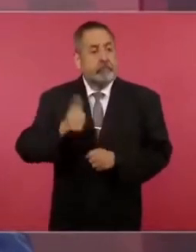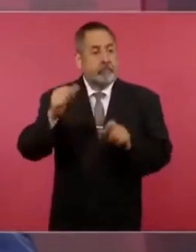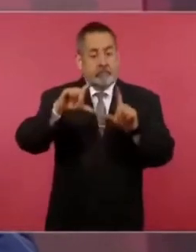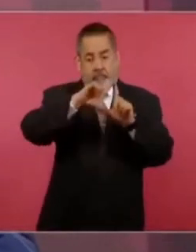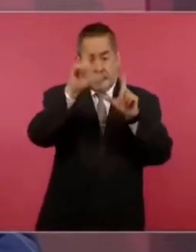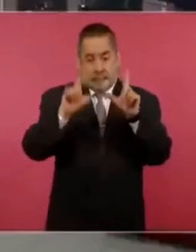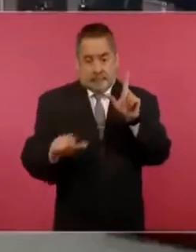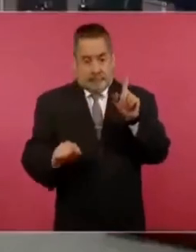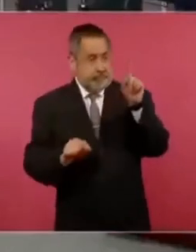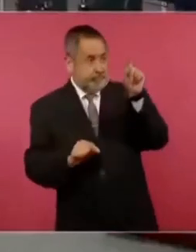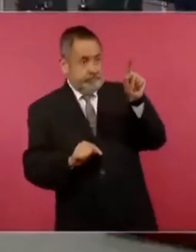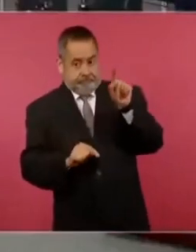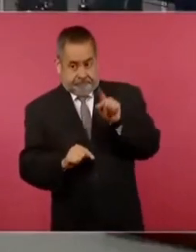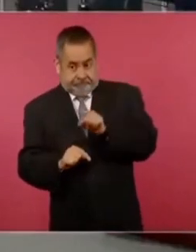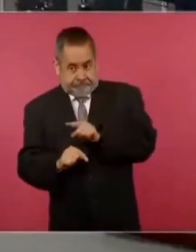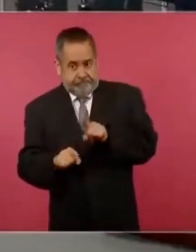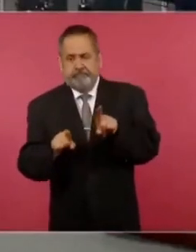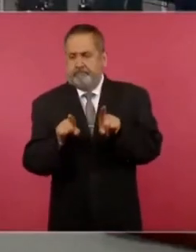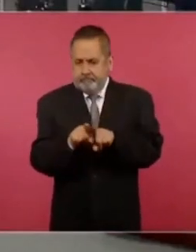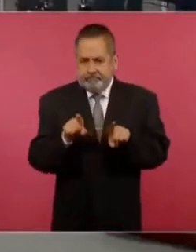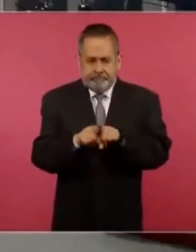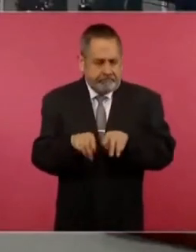mismo, se está trabajando,